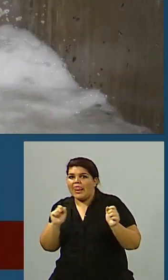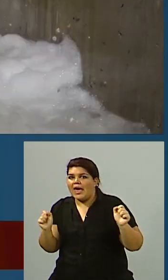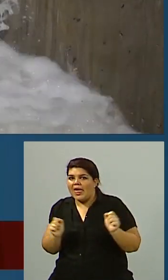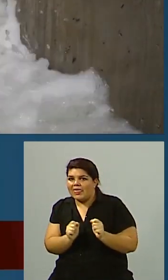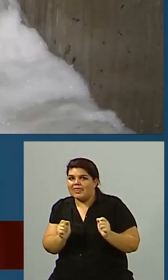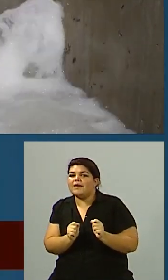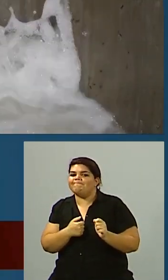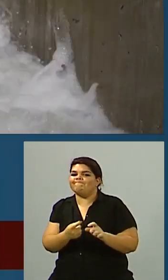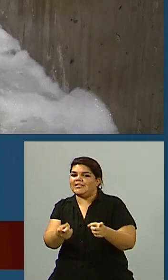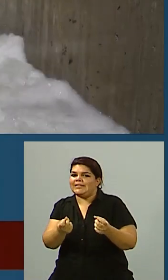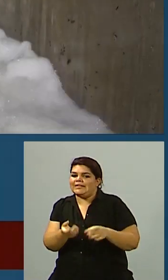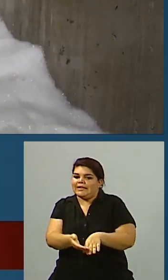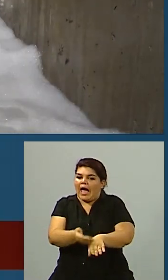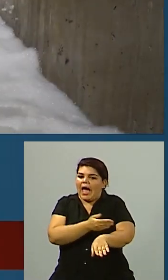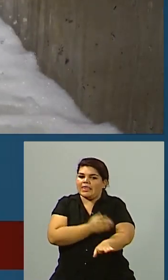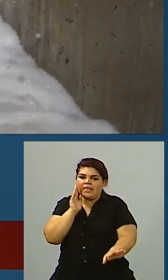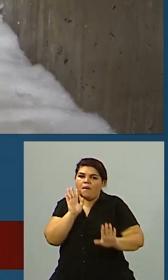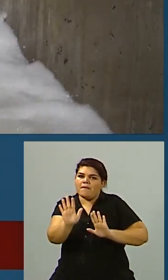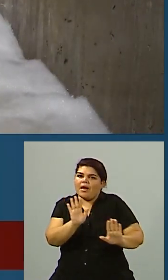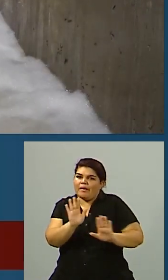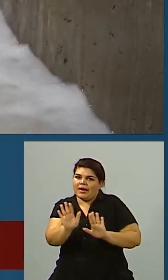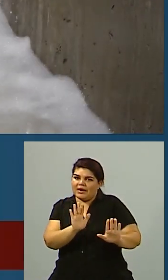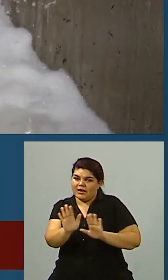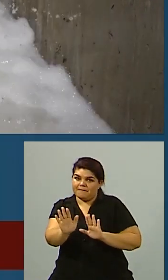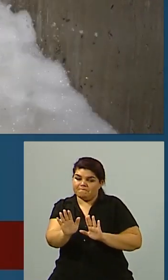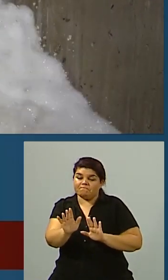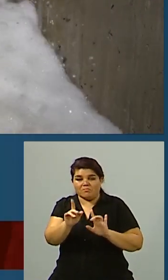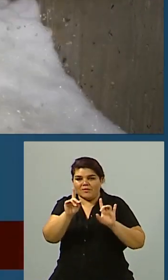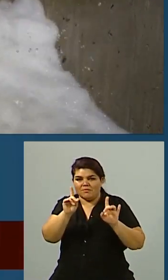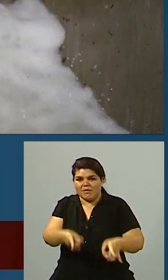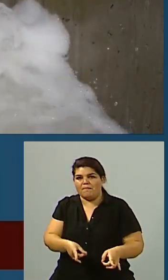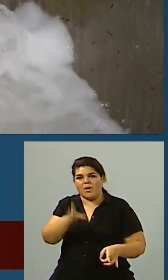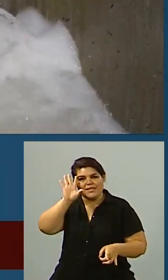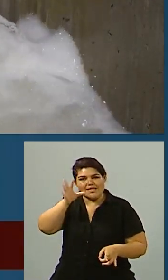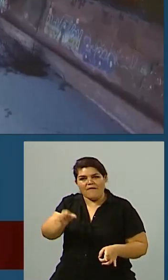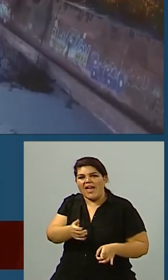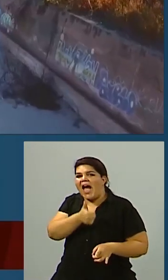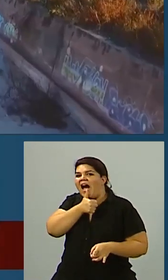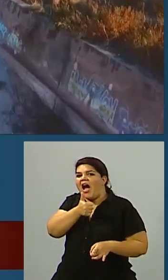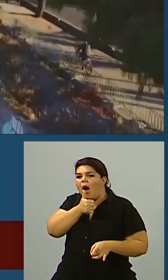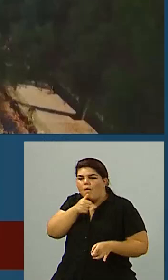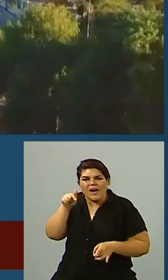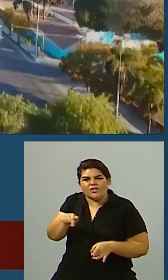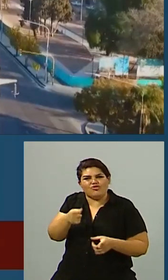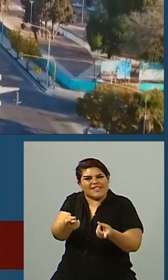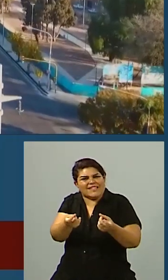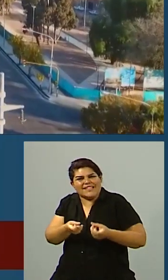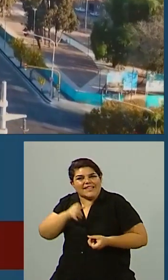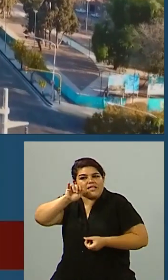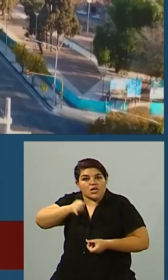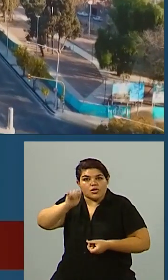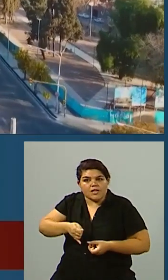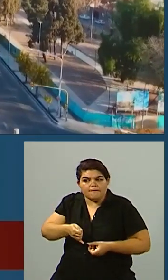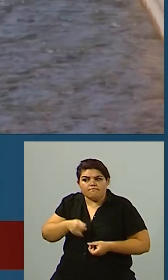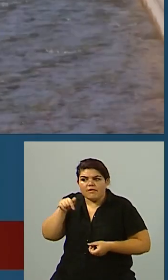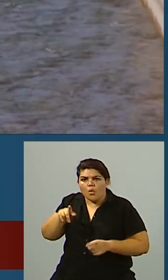tiene que ver con el uso y la administración de ese escasísimo recurso, que es el agua, que más allá de tener un año de alivio